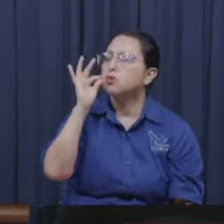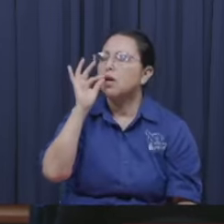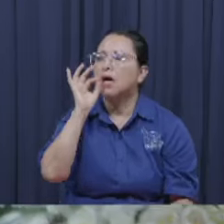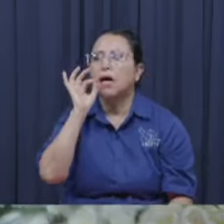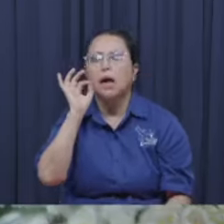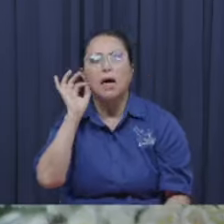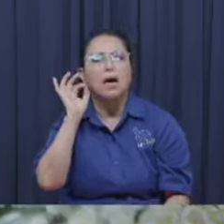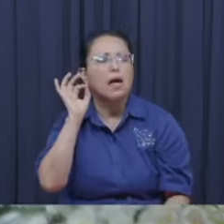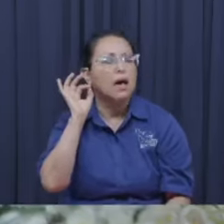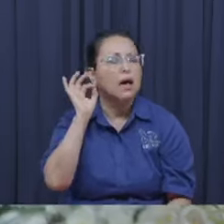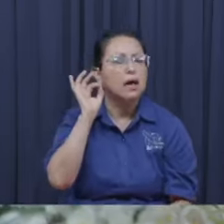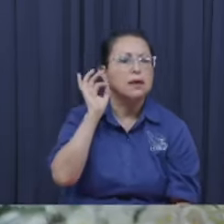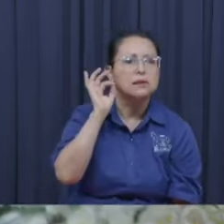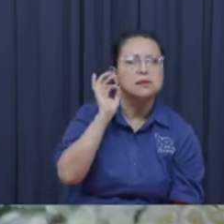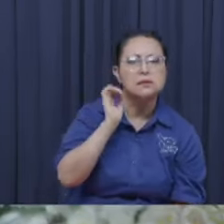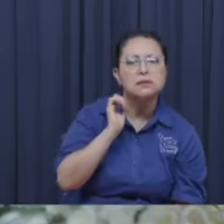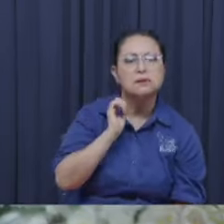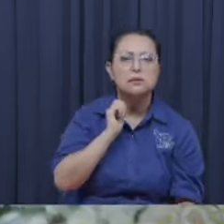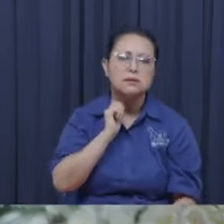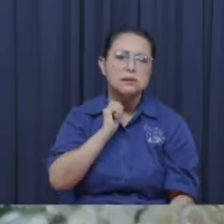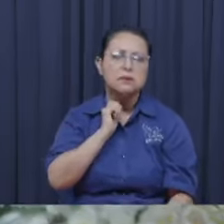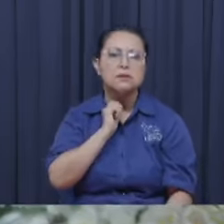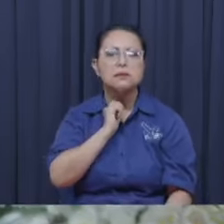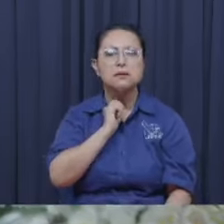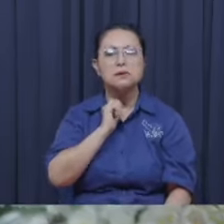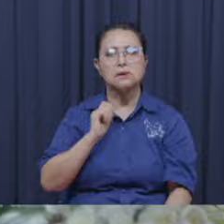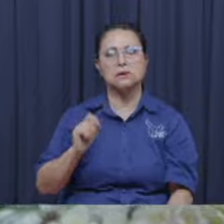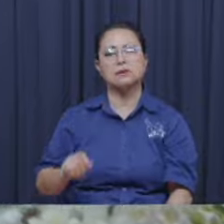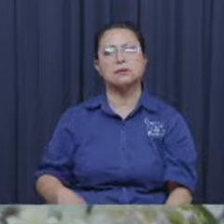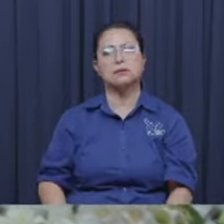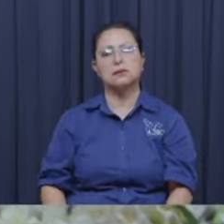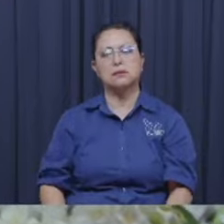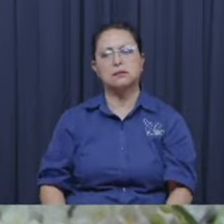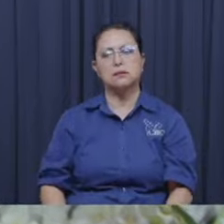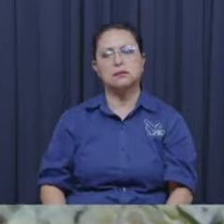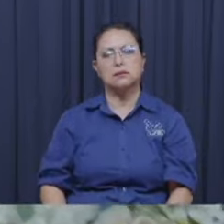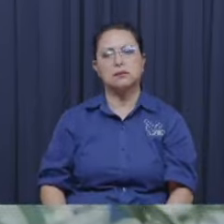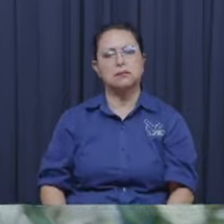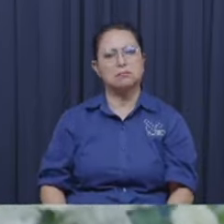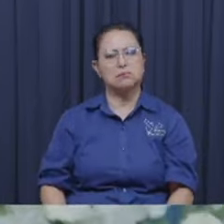Y hablar para adentro. Eso es, ¿cómo estás, hermano?